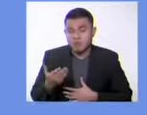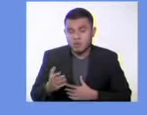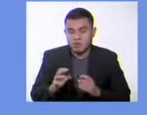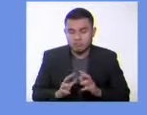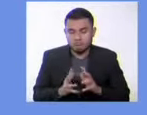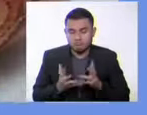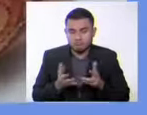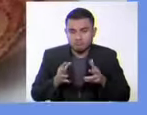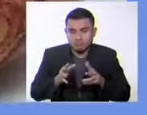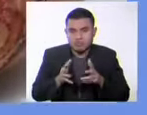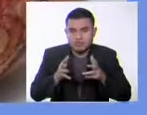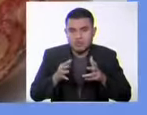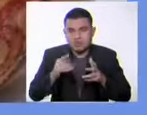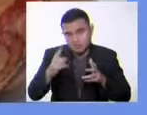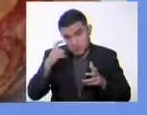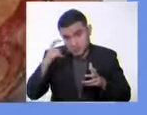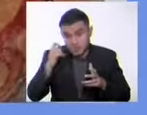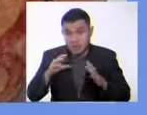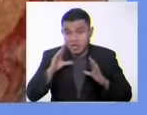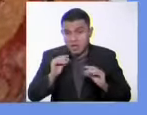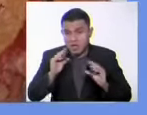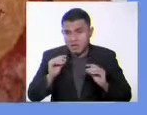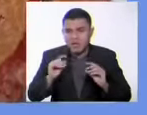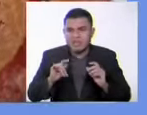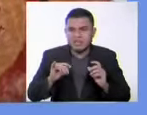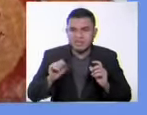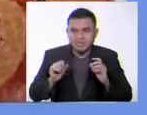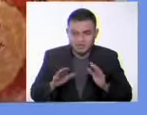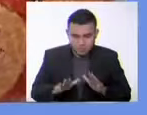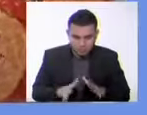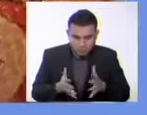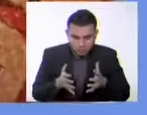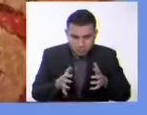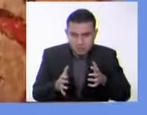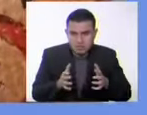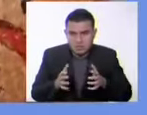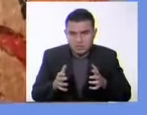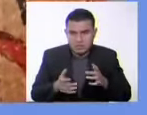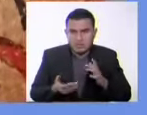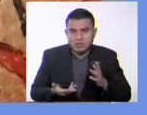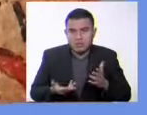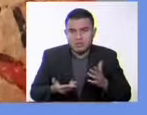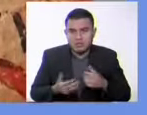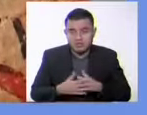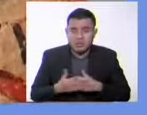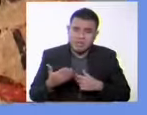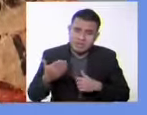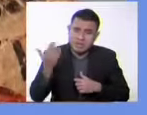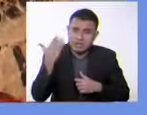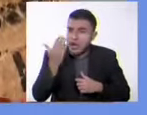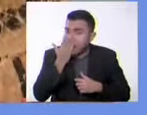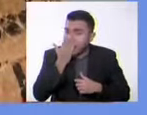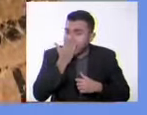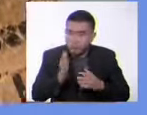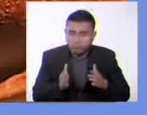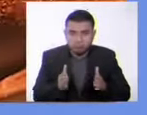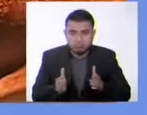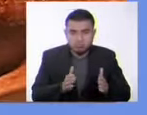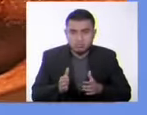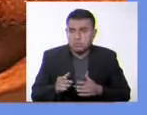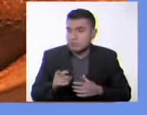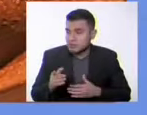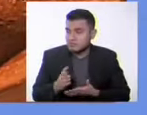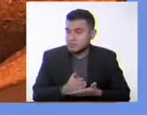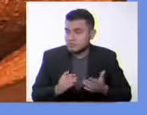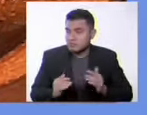vasijas. ¿Te acordás que estuvimos hablando de tiestos, esas vasijas, Sí. esas ollas, este producto artesanal que también es parte